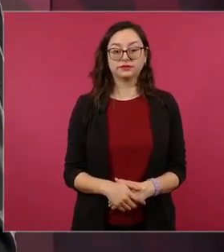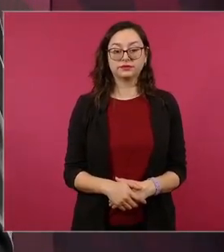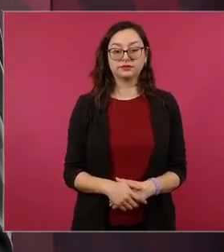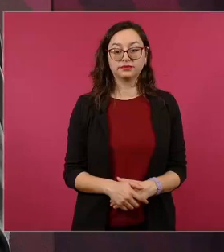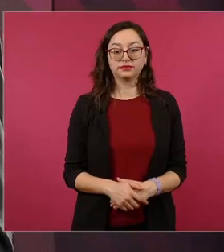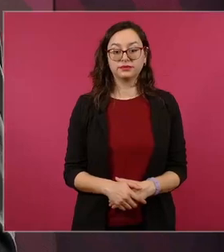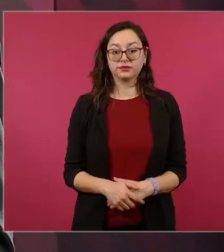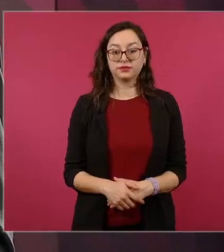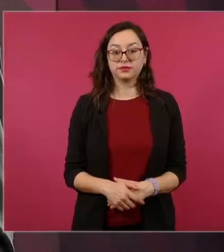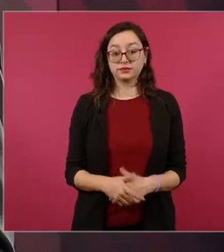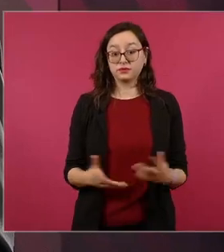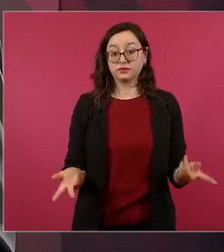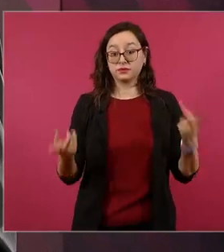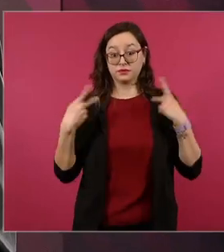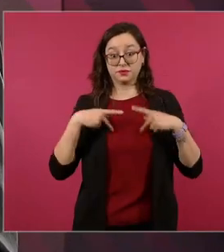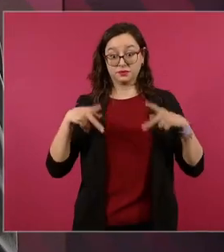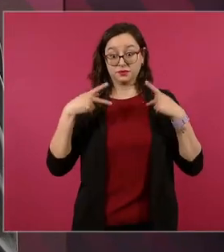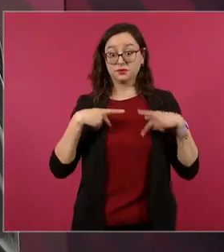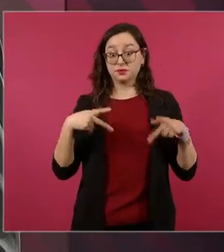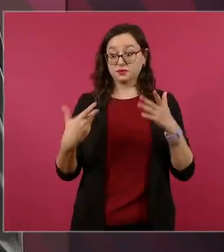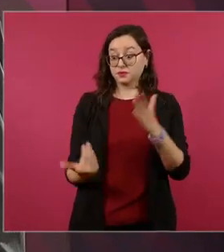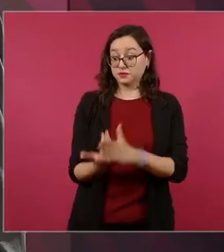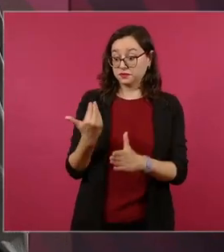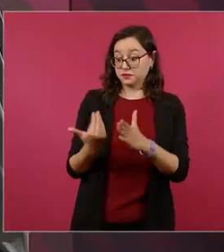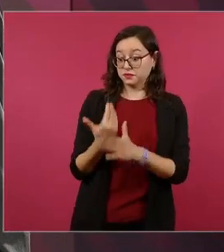por esta conferencia